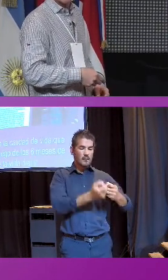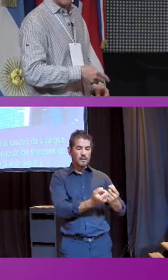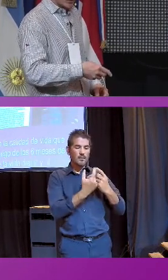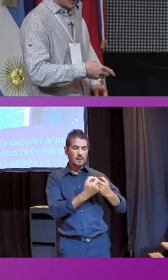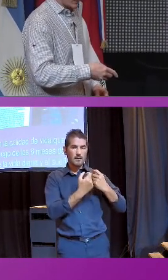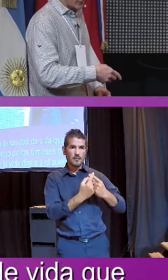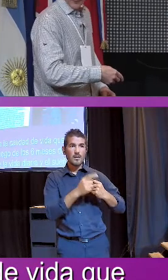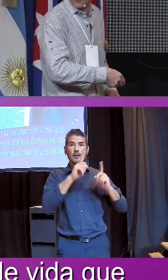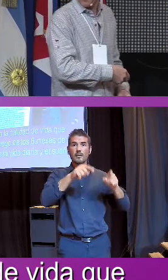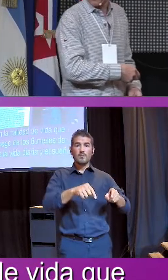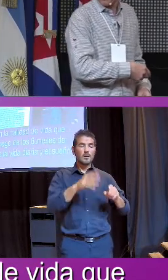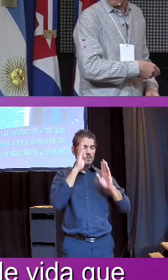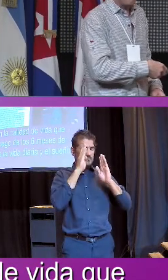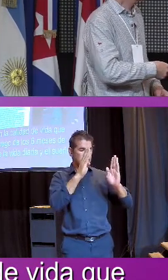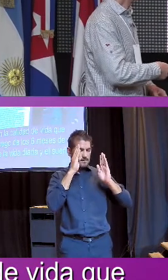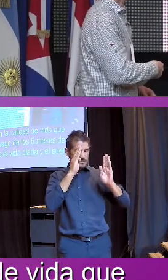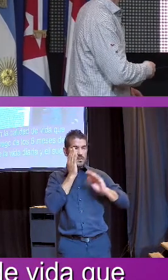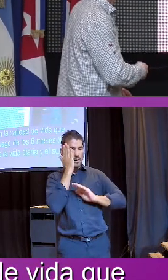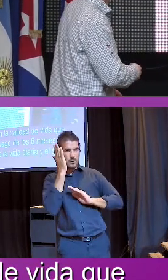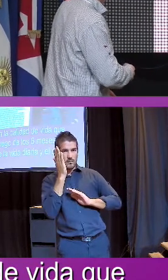sueño y la concentración.